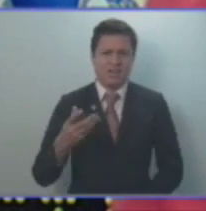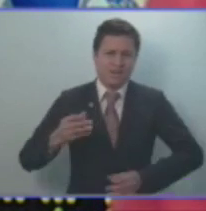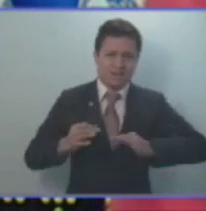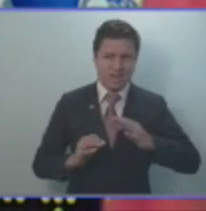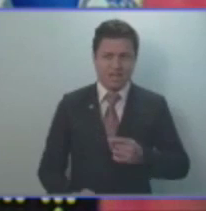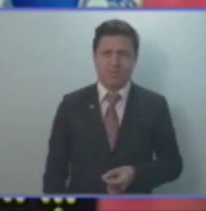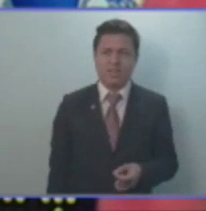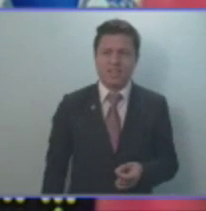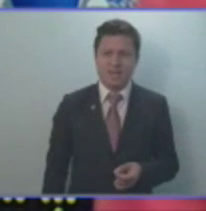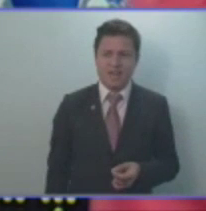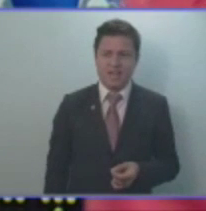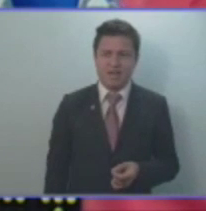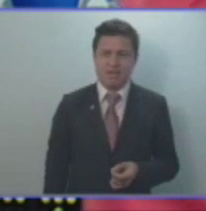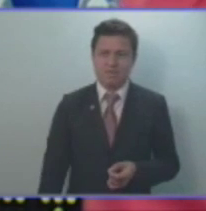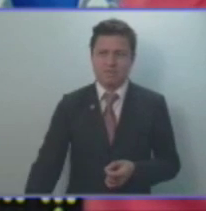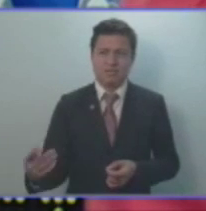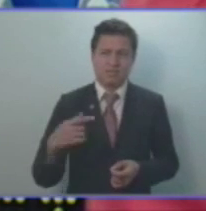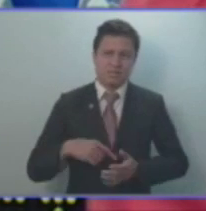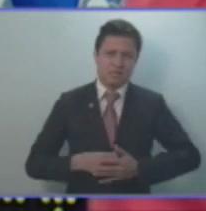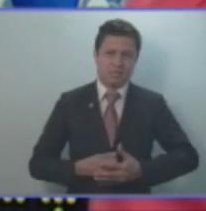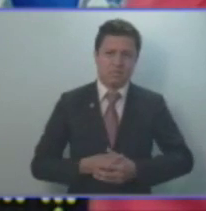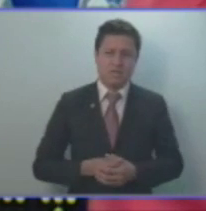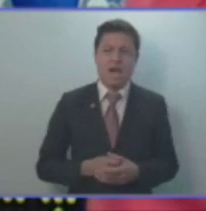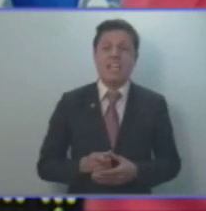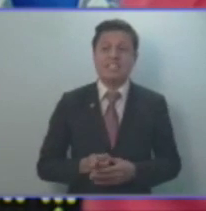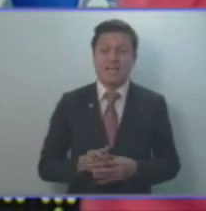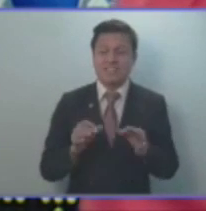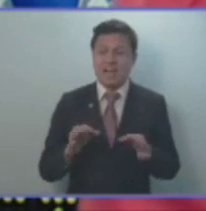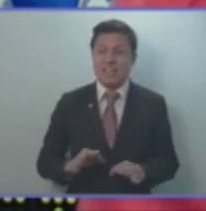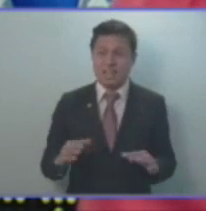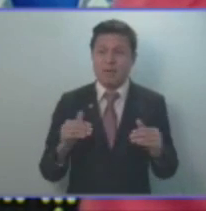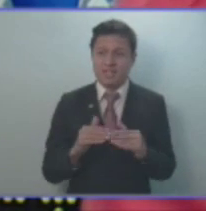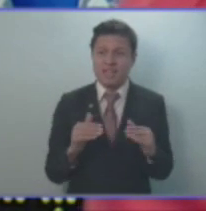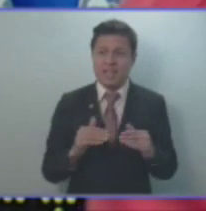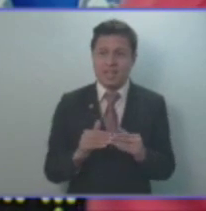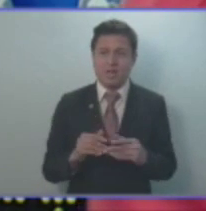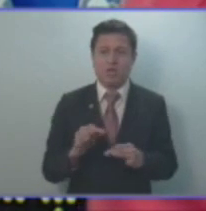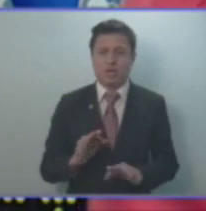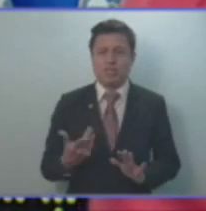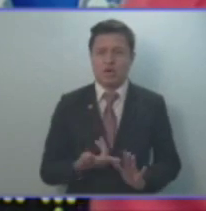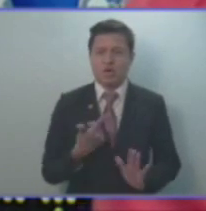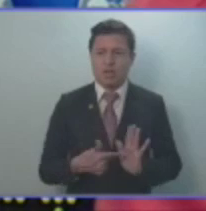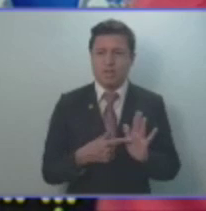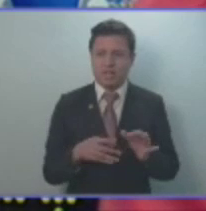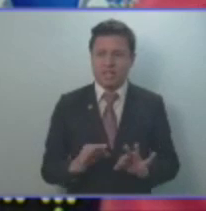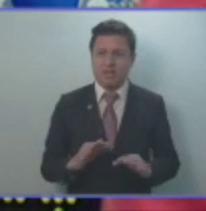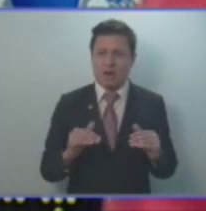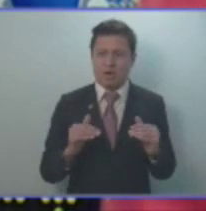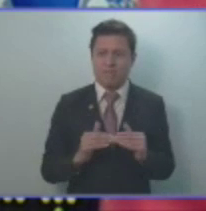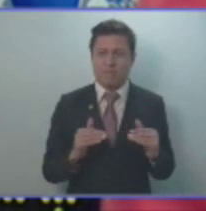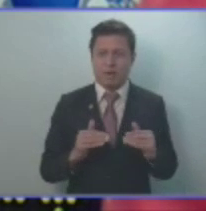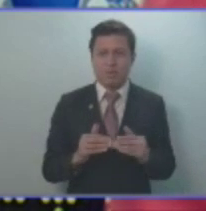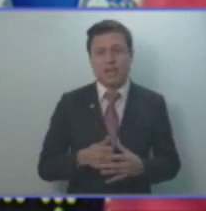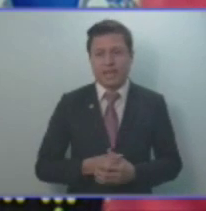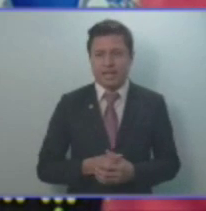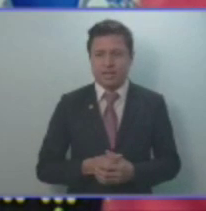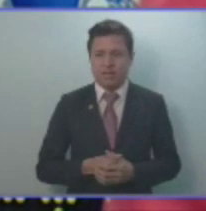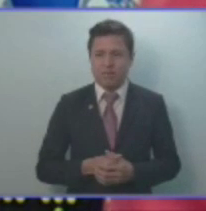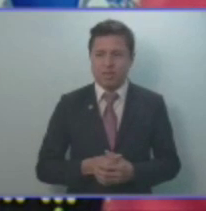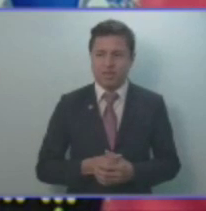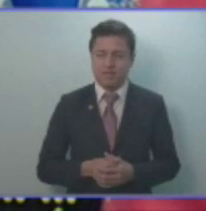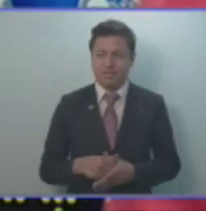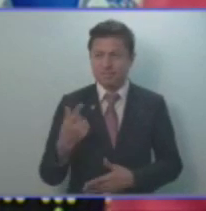premaya, maya y náhuatl, cuya antigüedad es constatable mediante vestigios